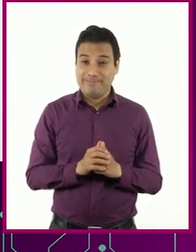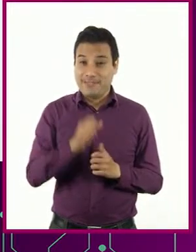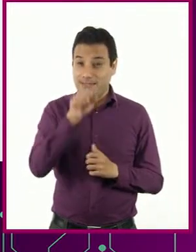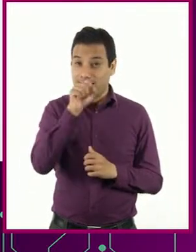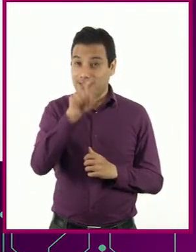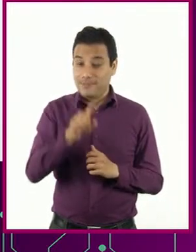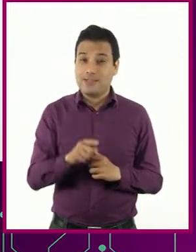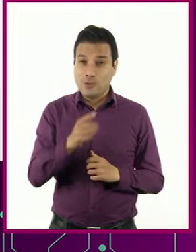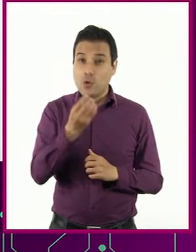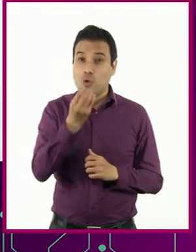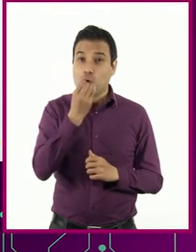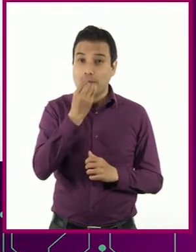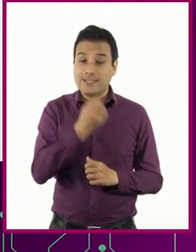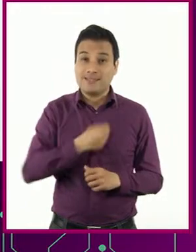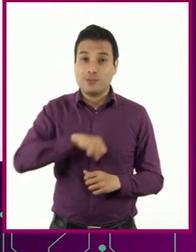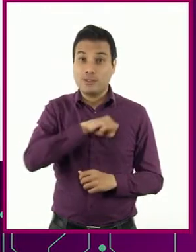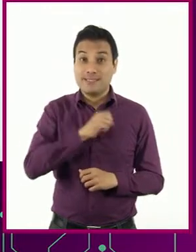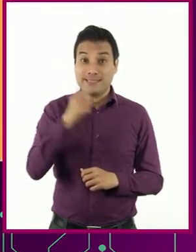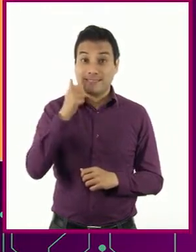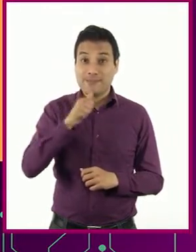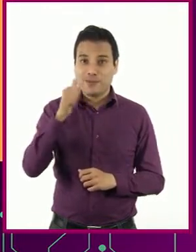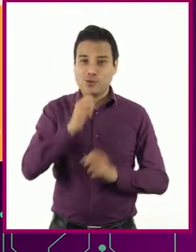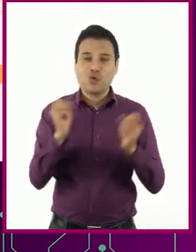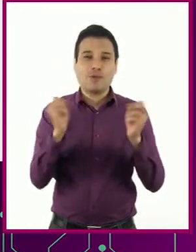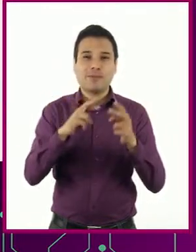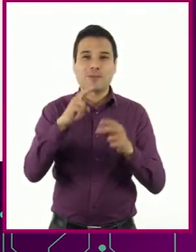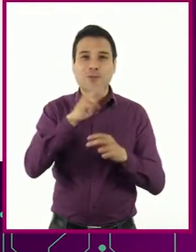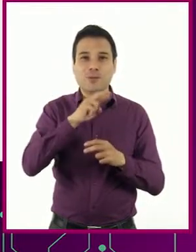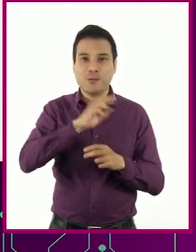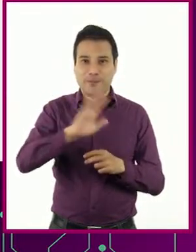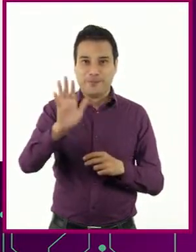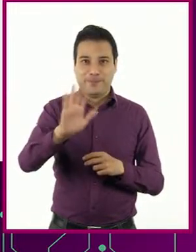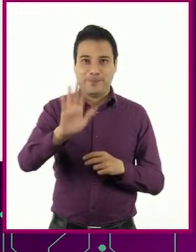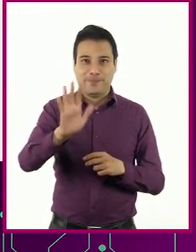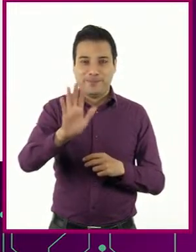mantener una dieta correcta. Nosotros nos vemos pronto.